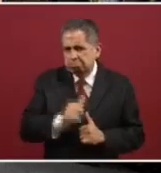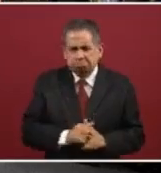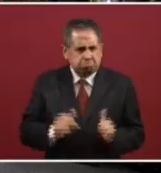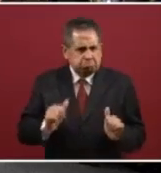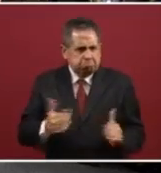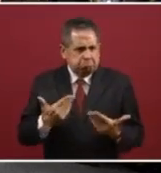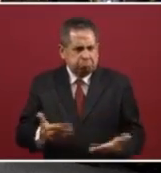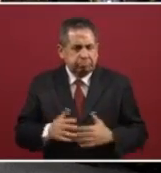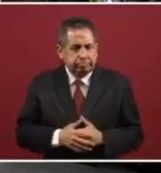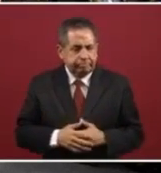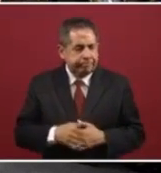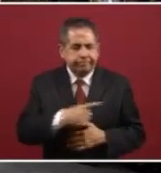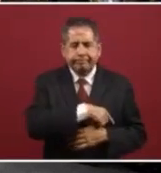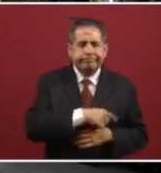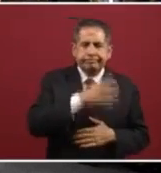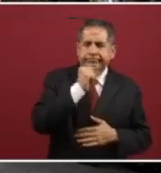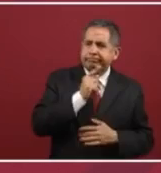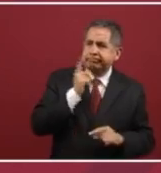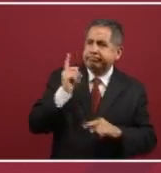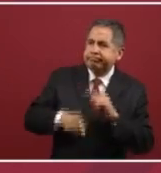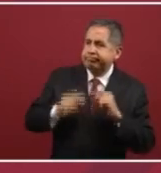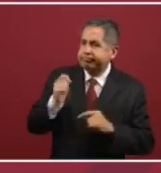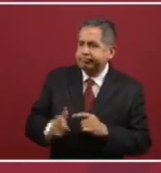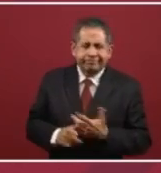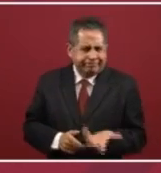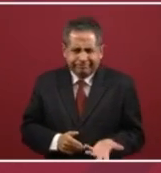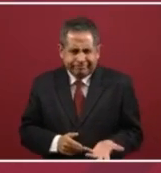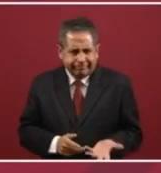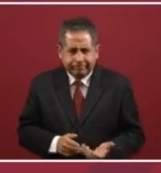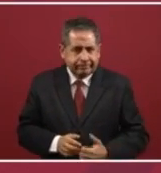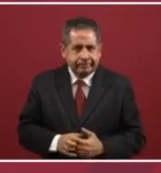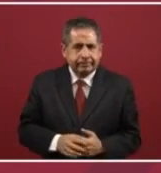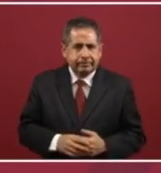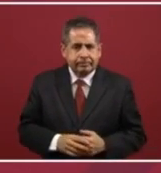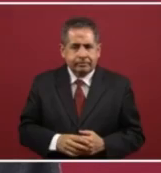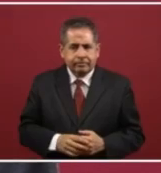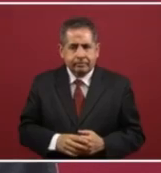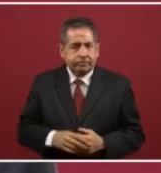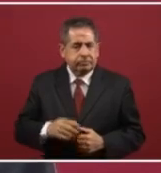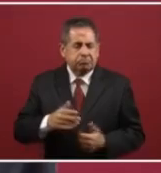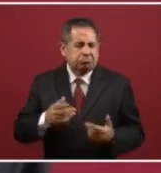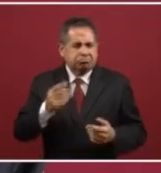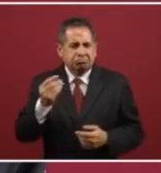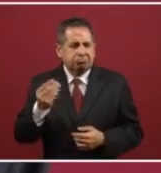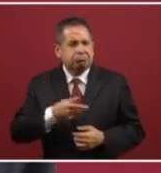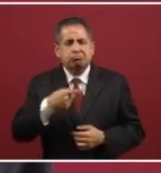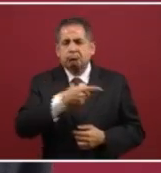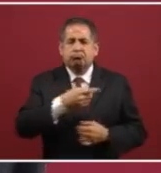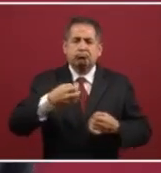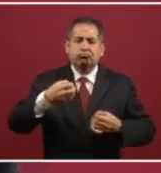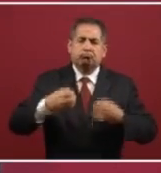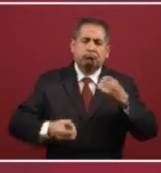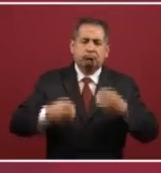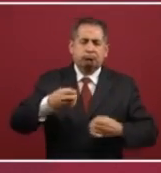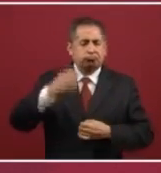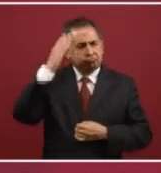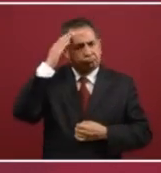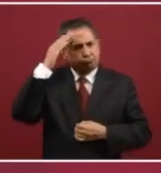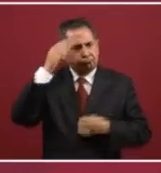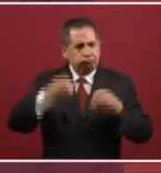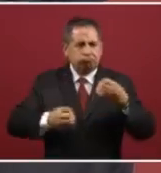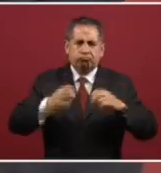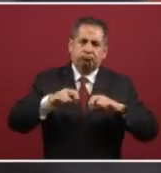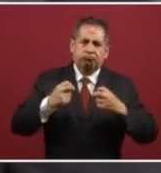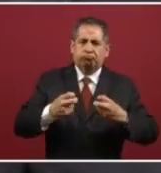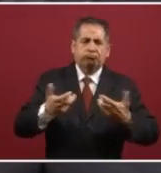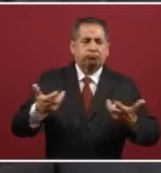no pueden aún cuando una autoridad del poder judicial actuará